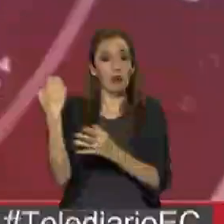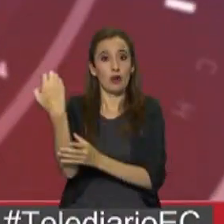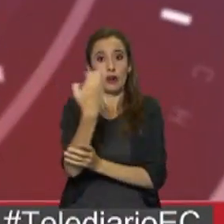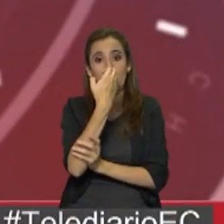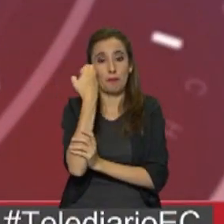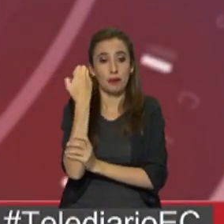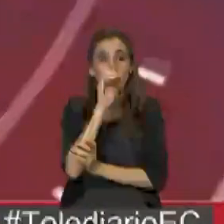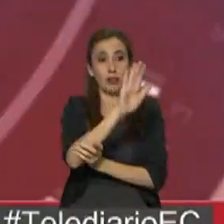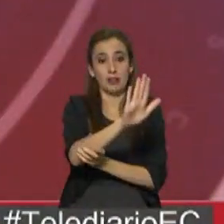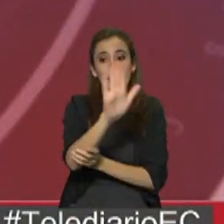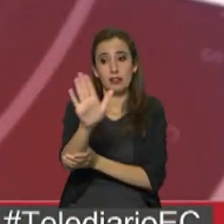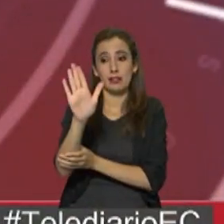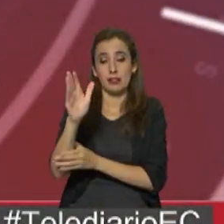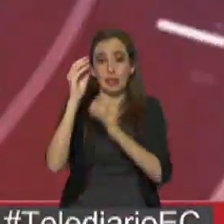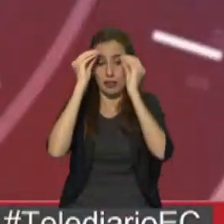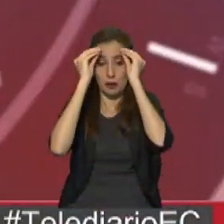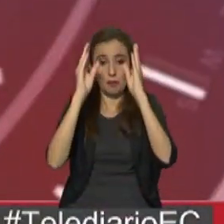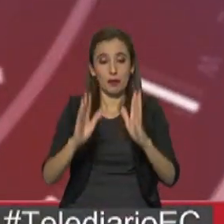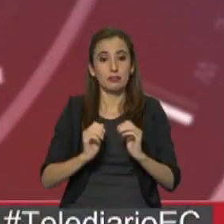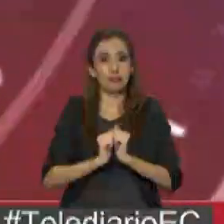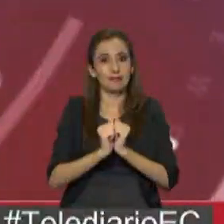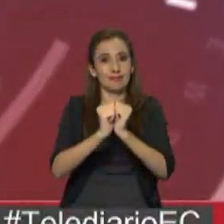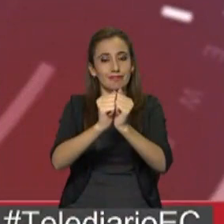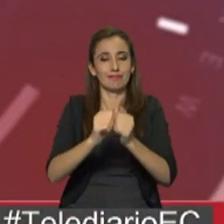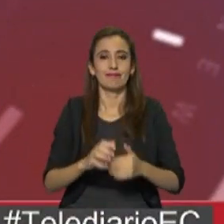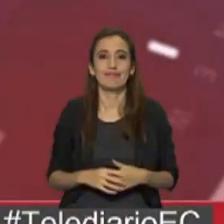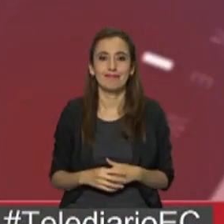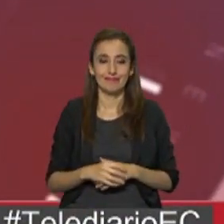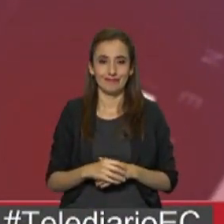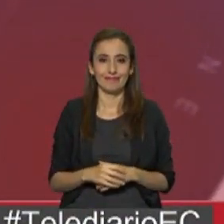hogar cuenta con la compañía de un maestro o maestra